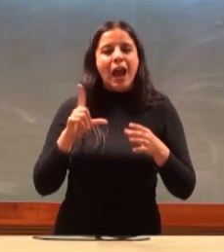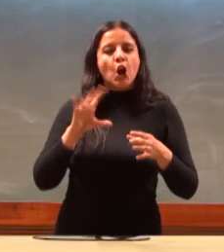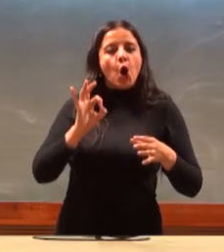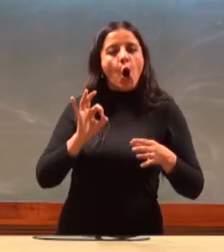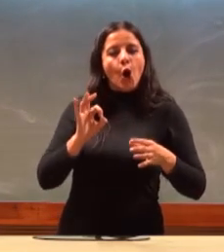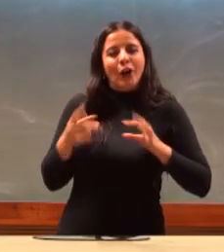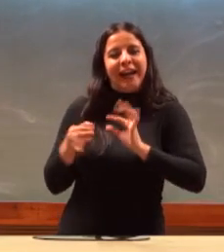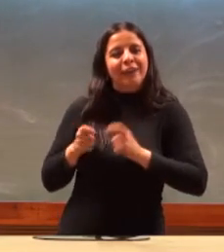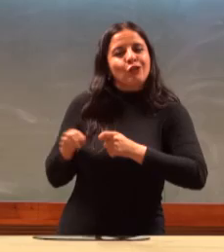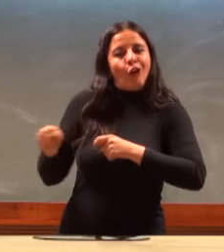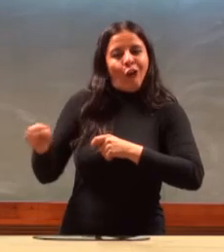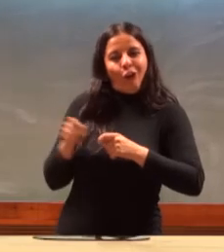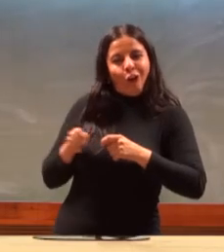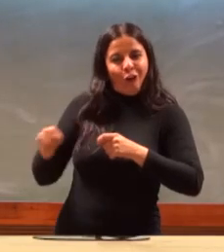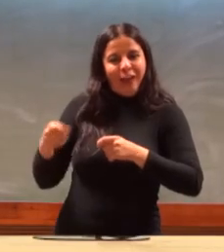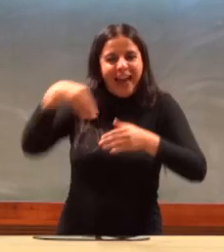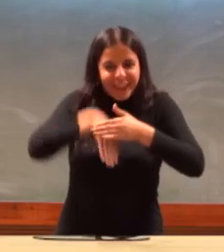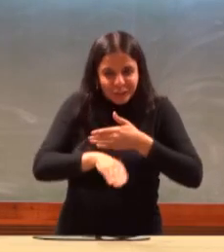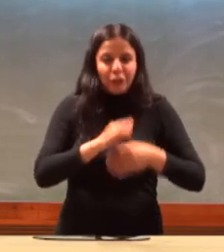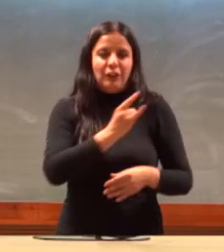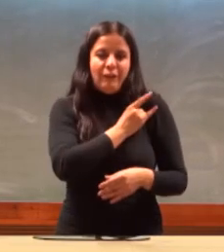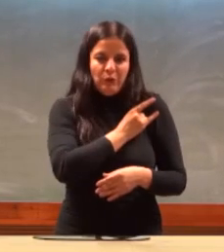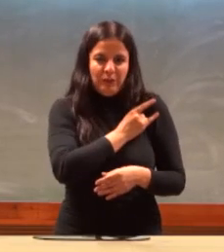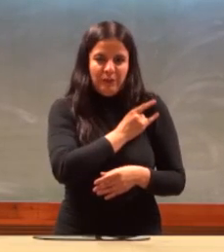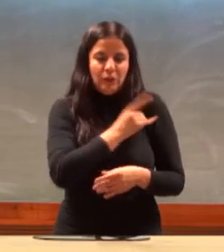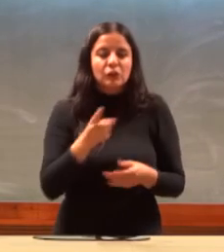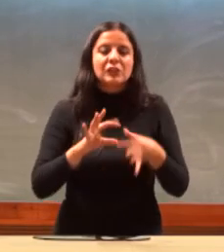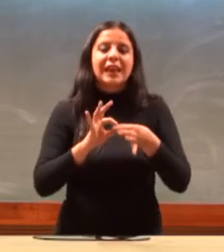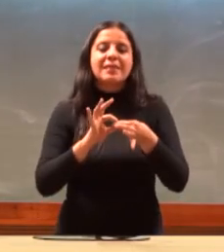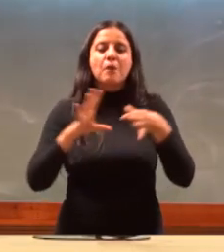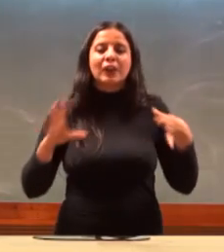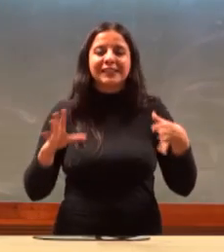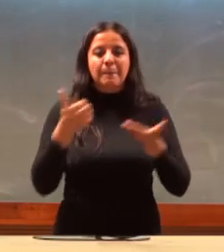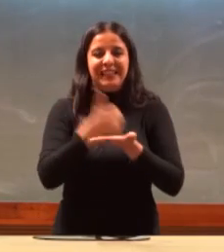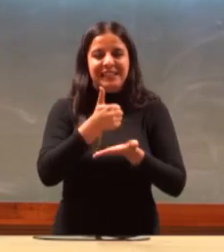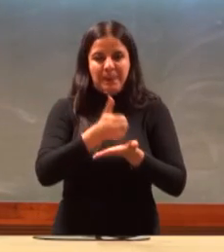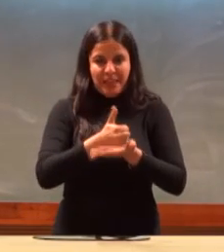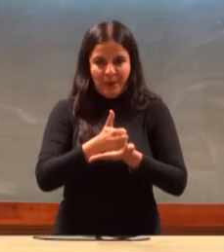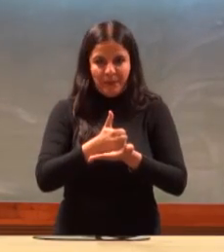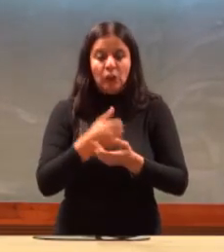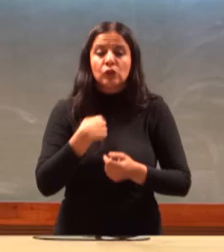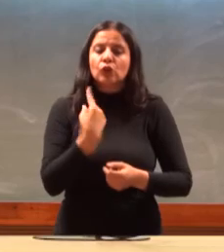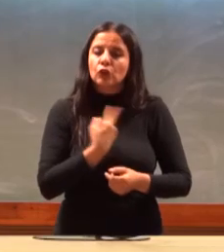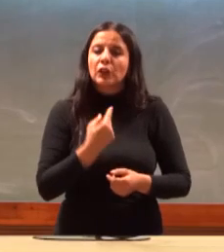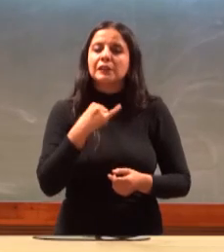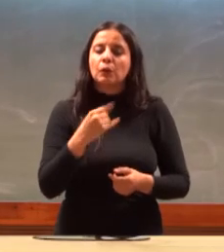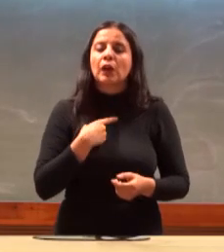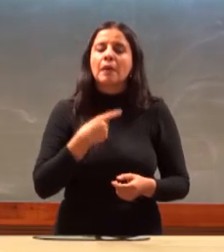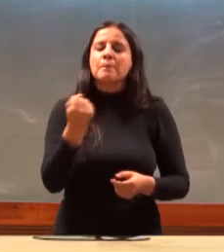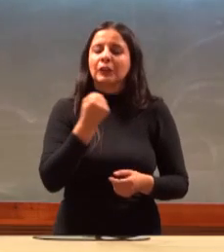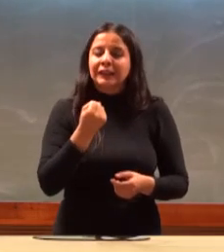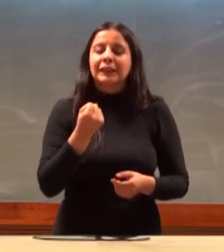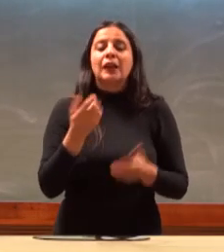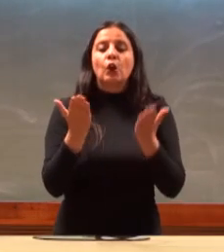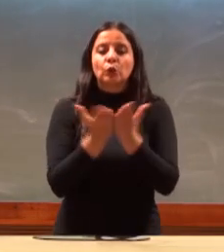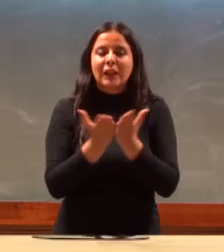en la gestión de la facultad y en estos términos también de democracia participativa creemos importante que los estudiantes decidan sobre los fondos que son para